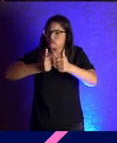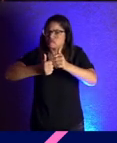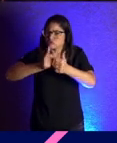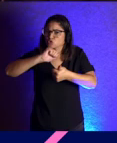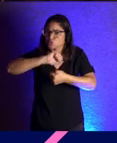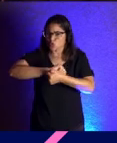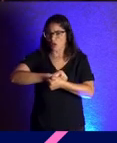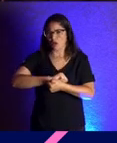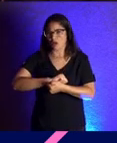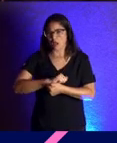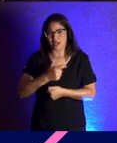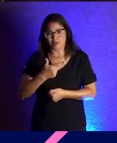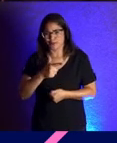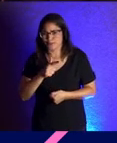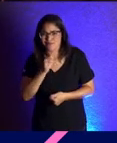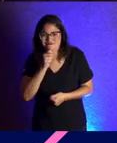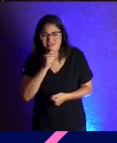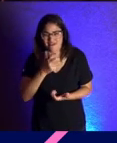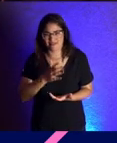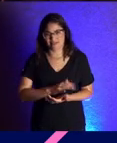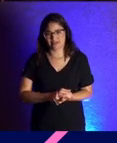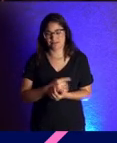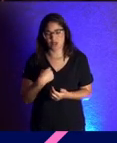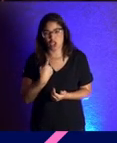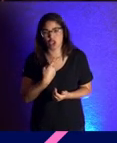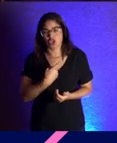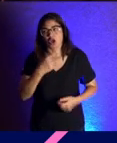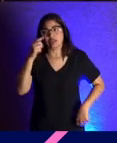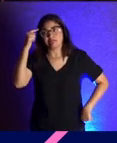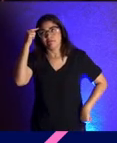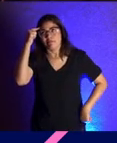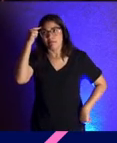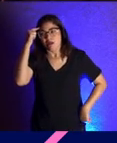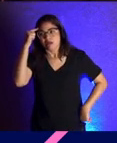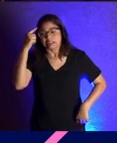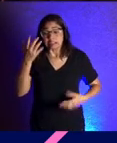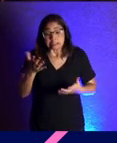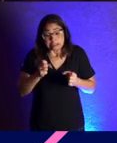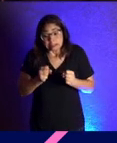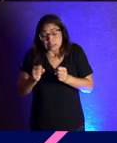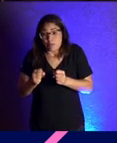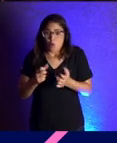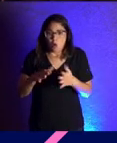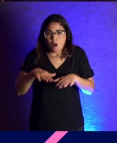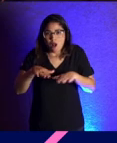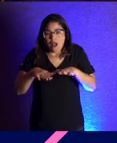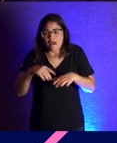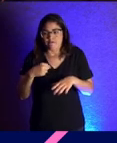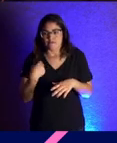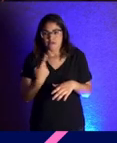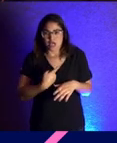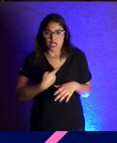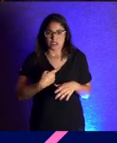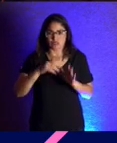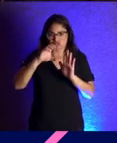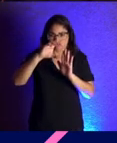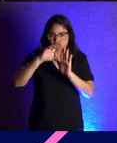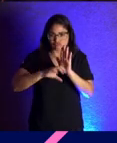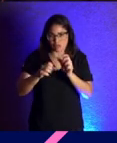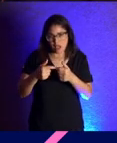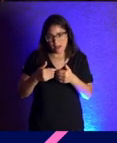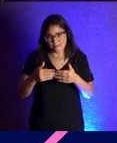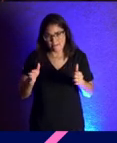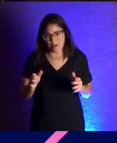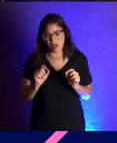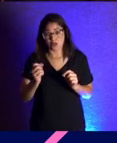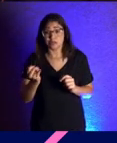Entonces, sí, creemos que se puede aplicar. Son, de hecho, la mayoría de las que hacemos con código abierto también. Lo que importa es todo que el proceso de